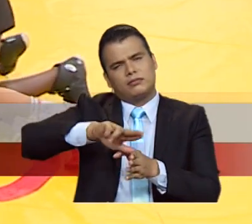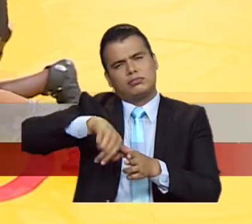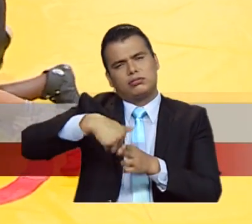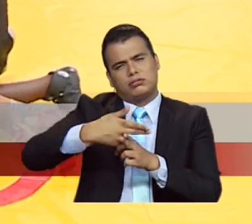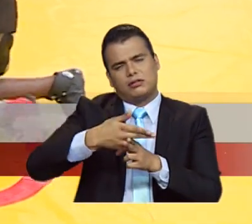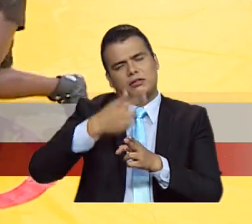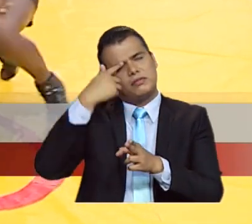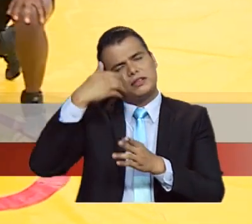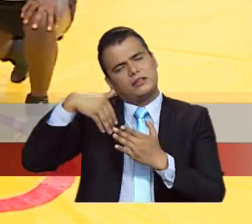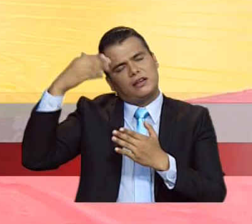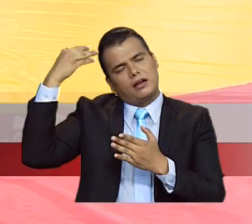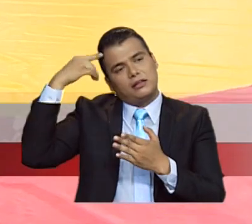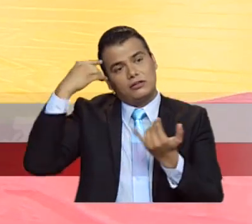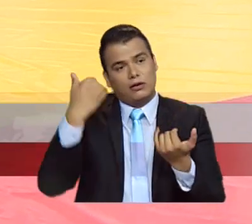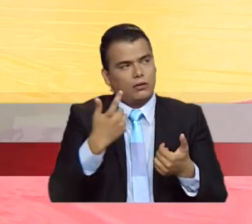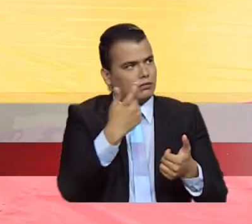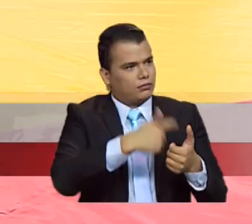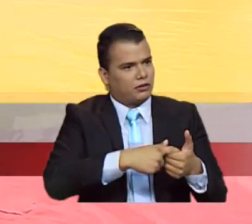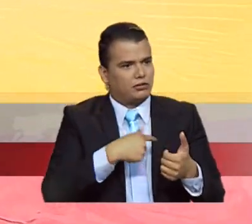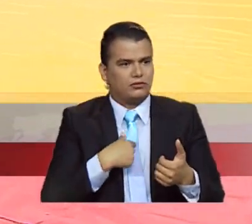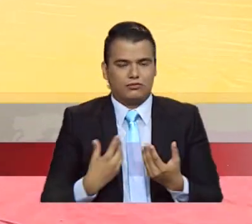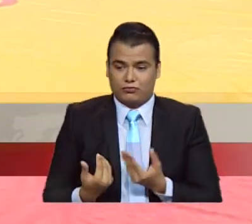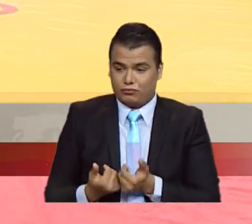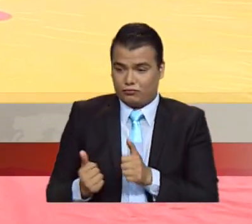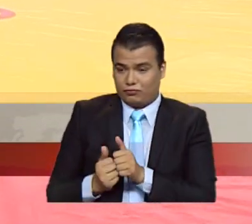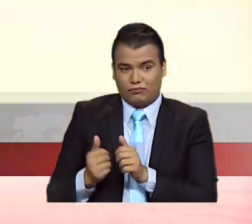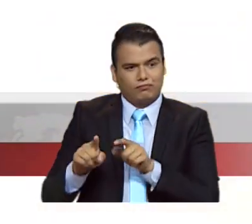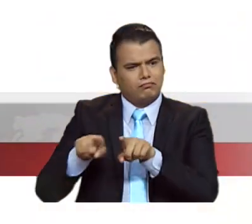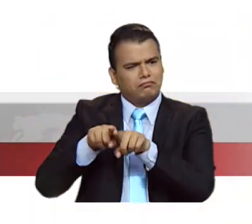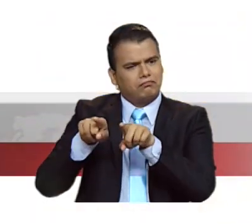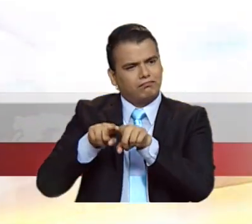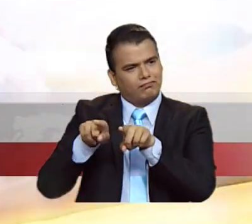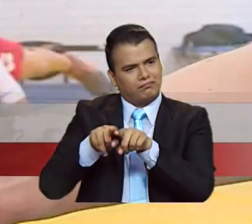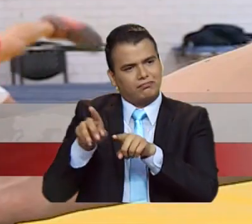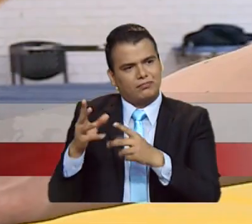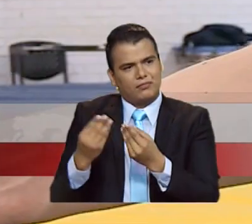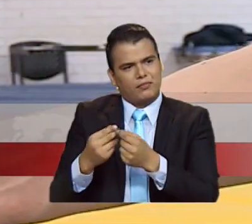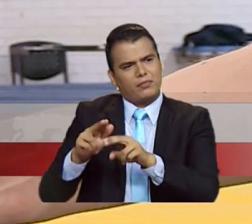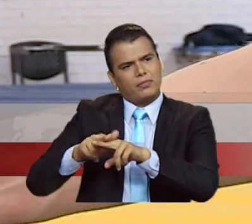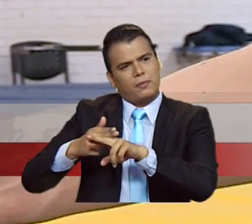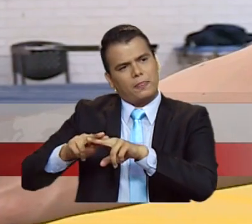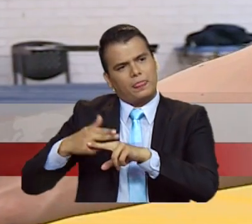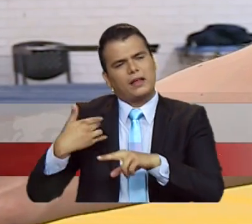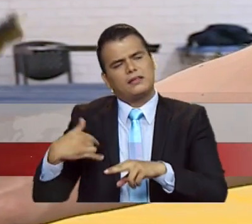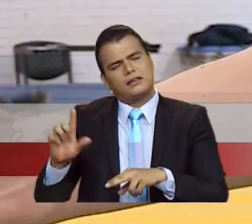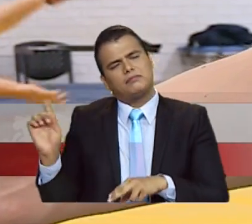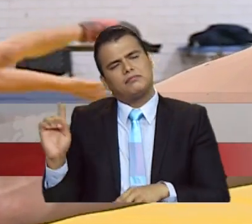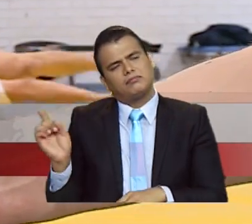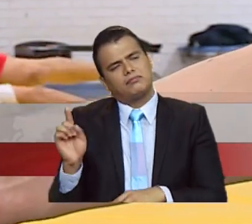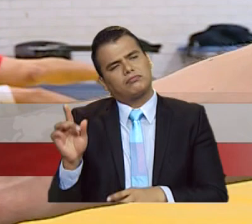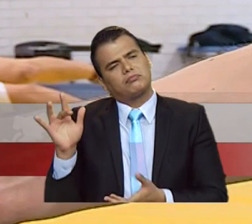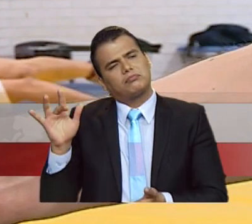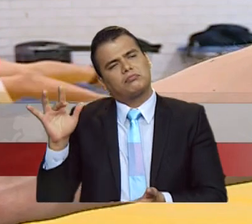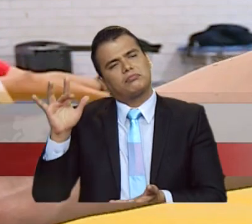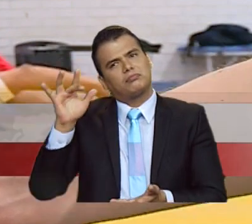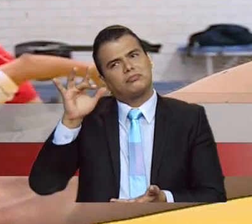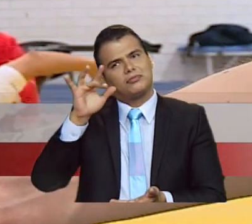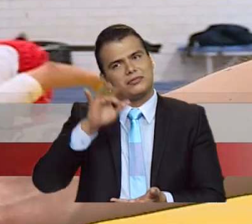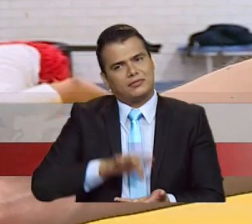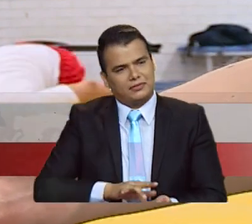Me vine recorriendo por todo el Coliseo del Pueblo con mi hermana y otros sobrinos de hace mucho rato. Entonces llegamos